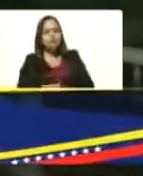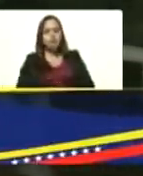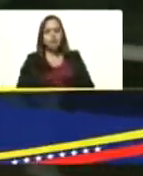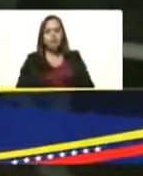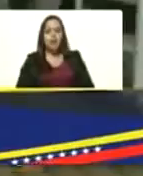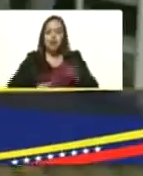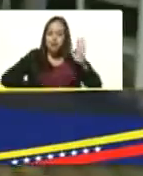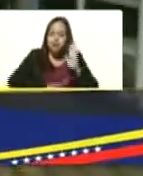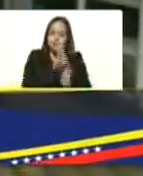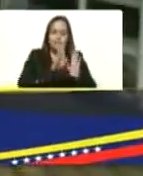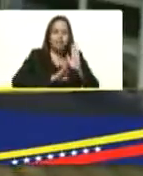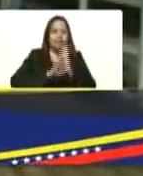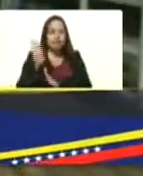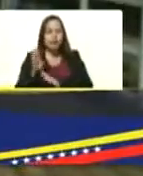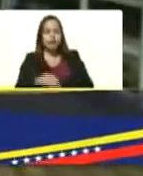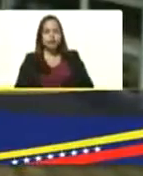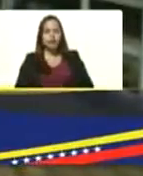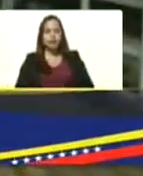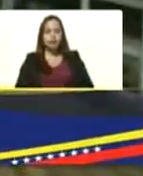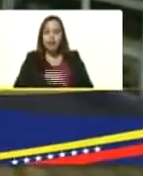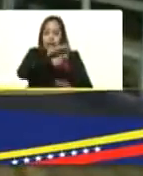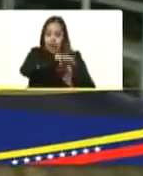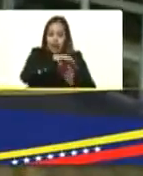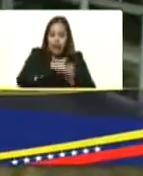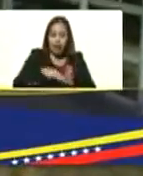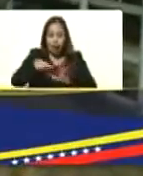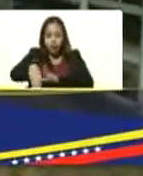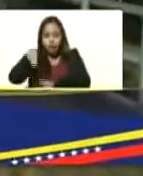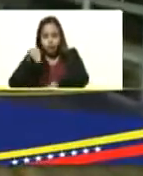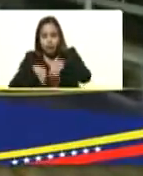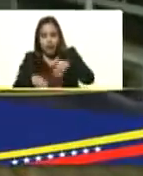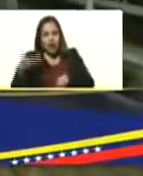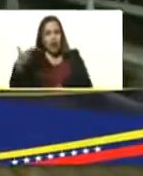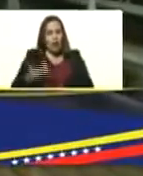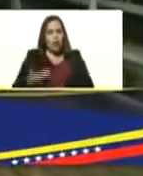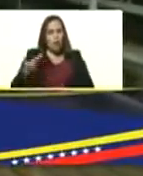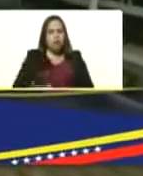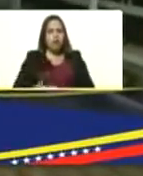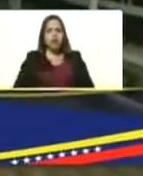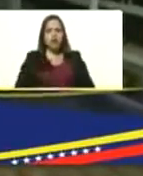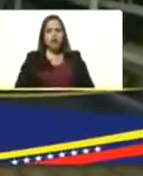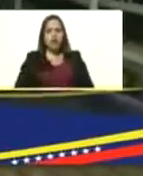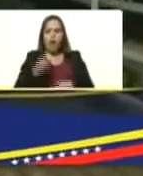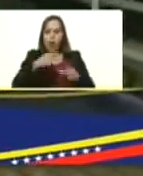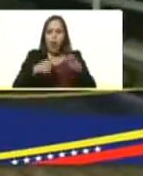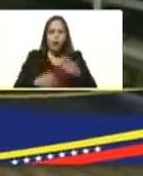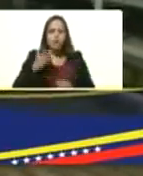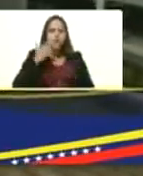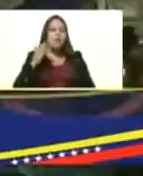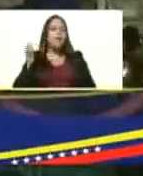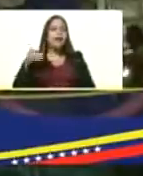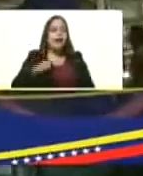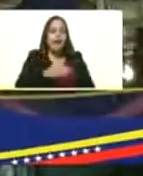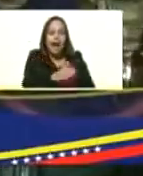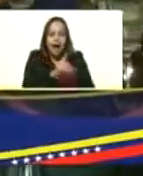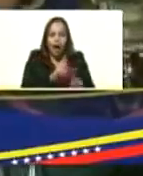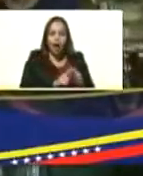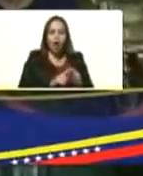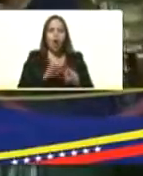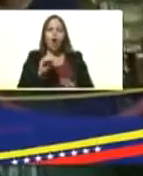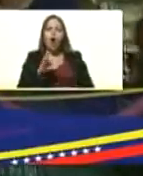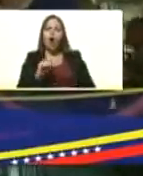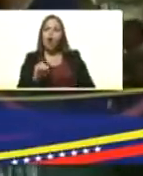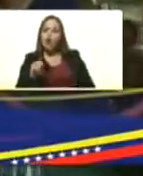desarrollan y cosechan allí es importante el rubro como es el pescado poroto